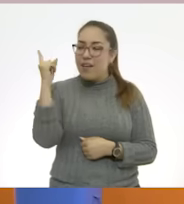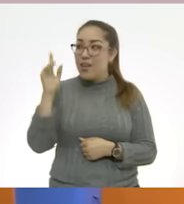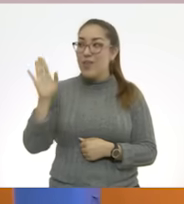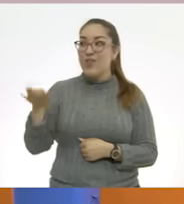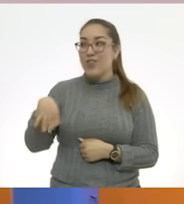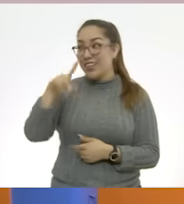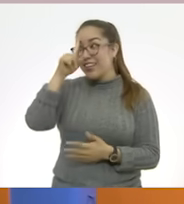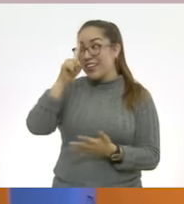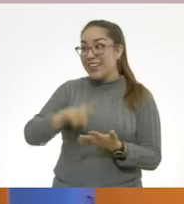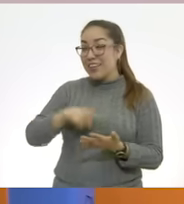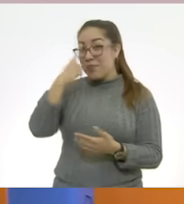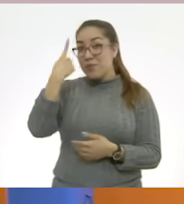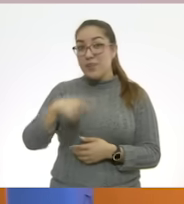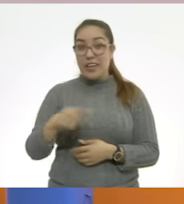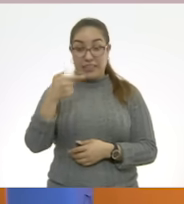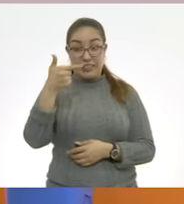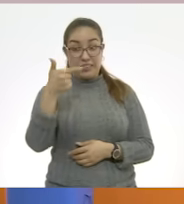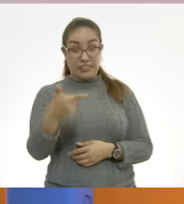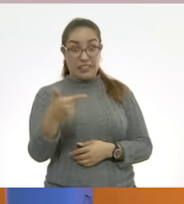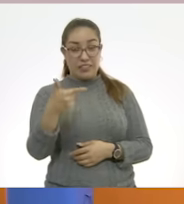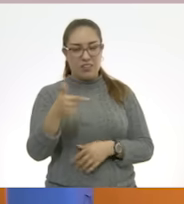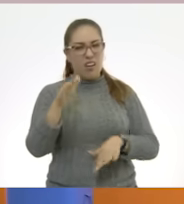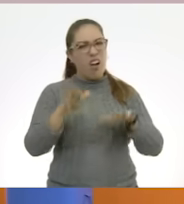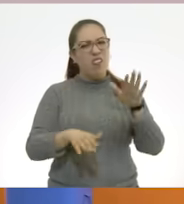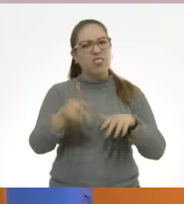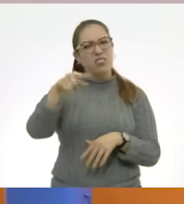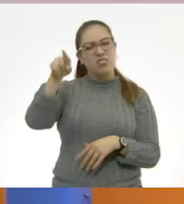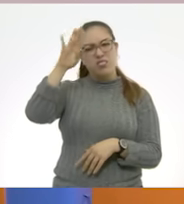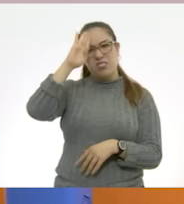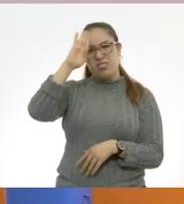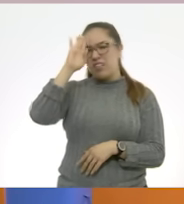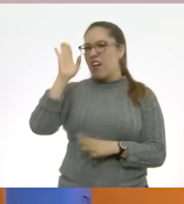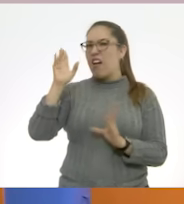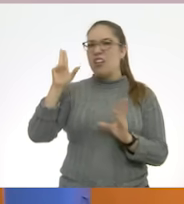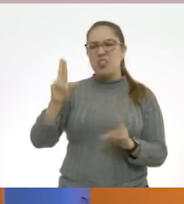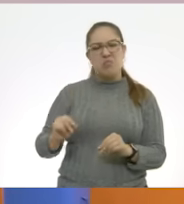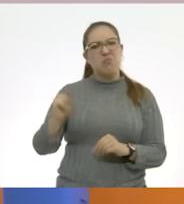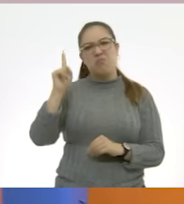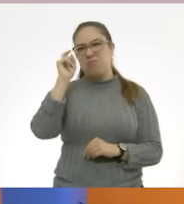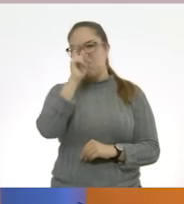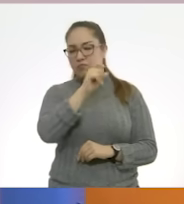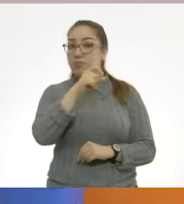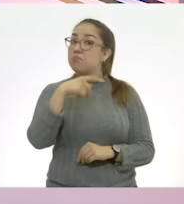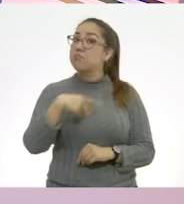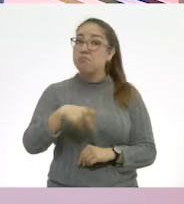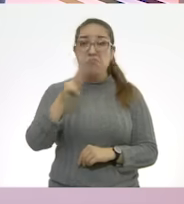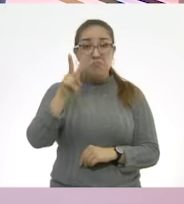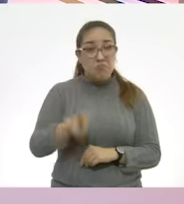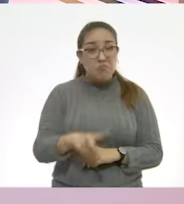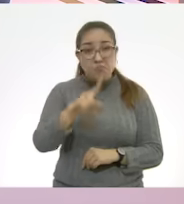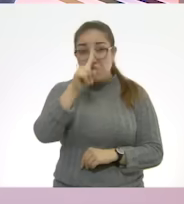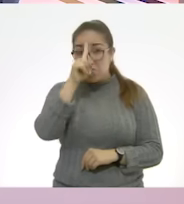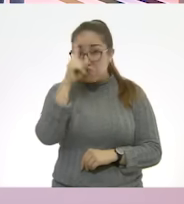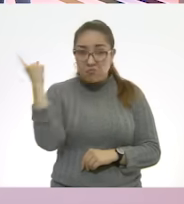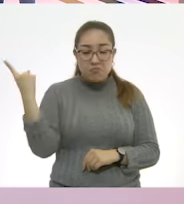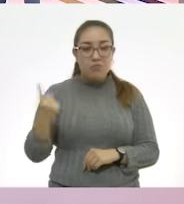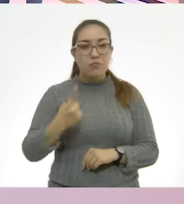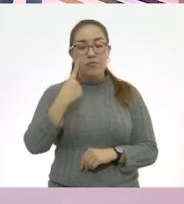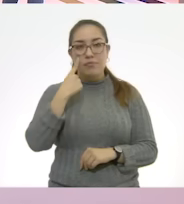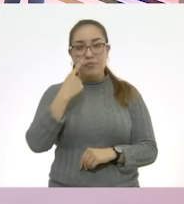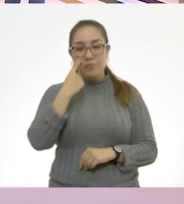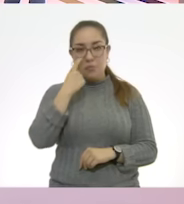para el 7. ¡Sí! Hay niños que nos dicen, es que la del 7 es muy complicada, pero es más fácil de lo que parece. Voy a borrar